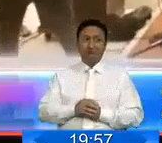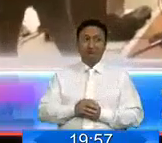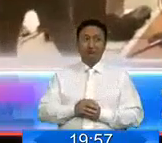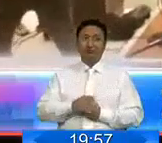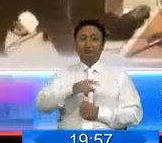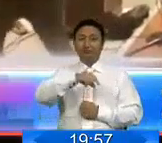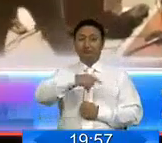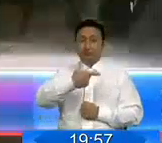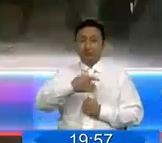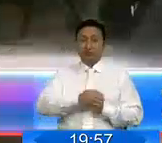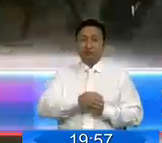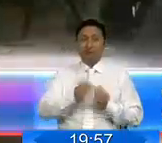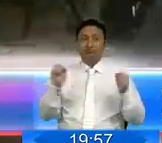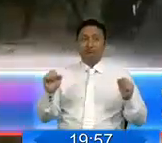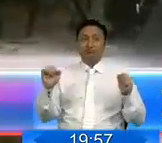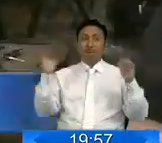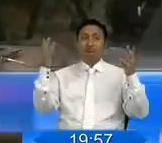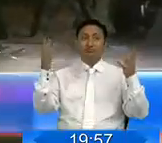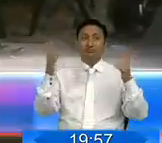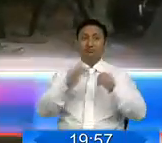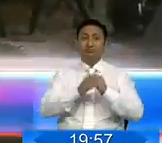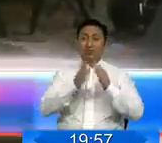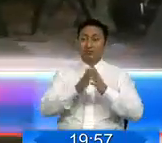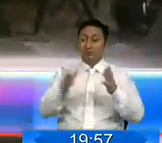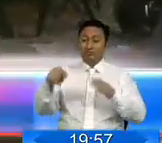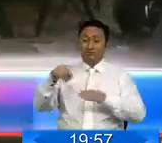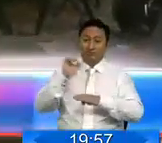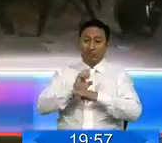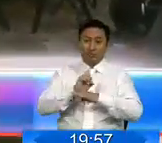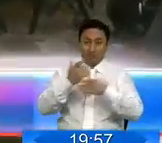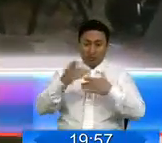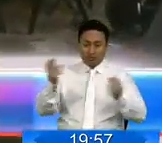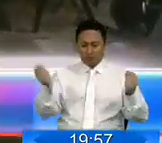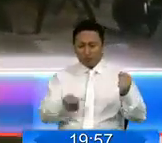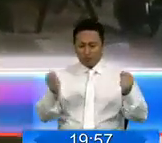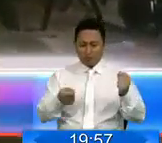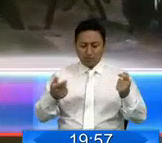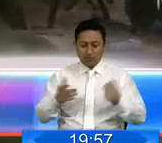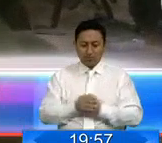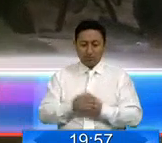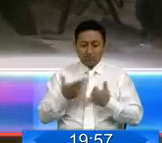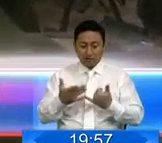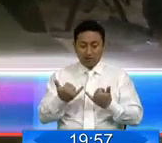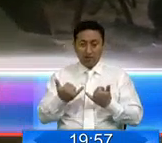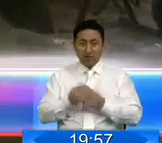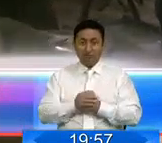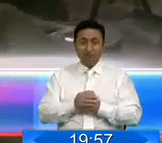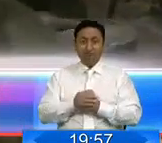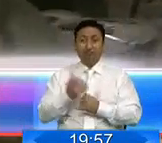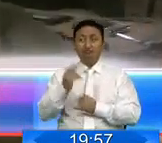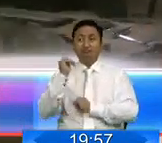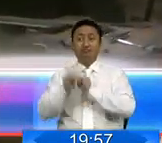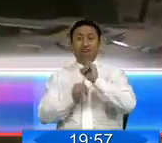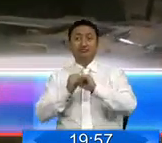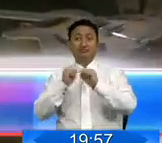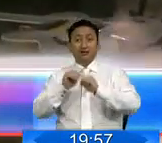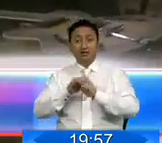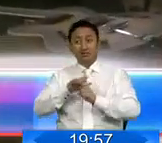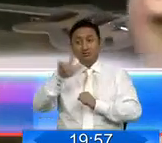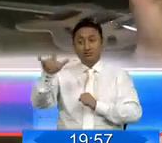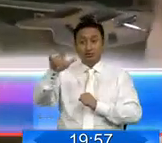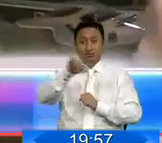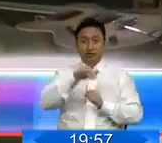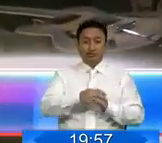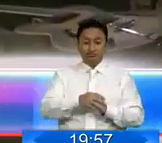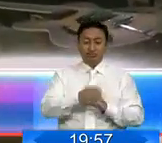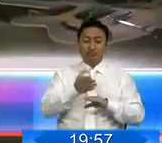hemos tocado en festivales bastante grandes acá dentro del país, estamos planeando hacer giras fuera del país también. Hace poco